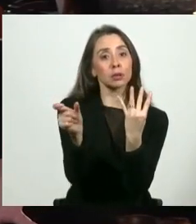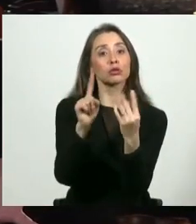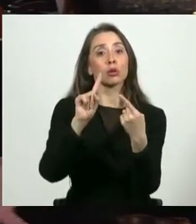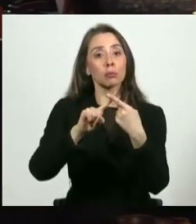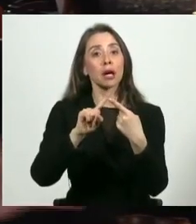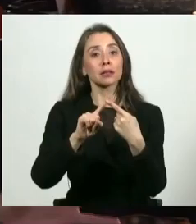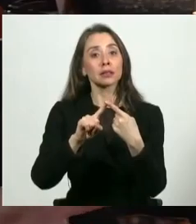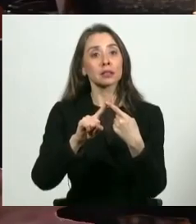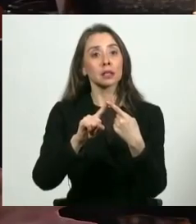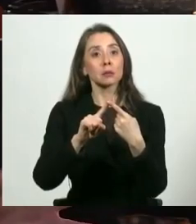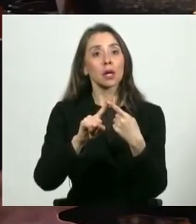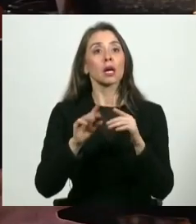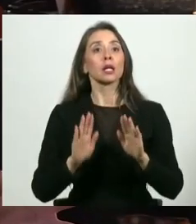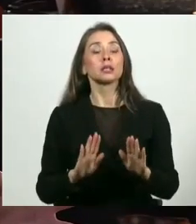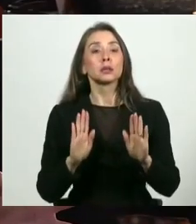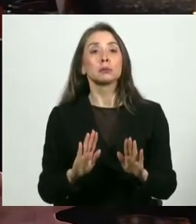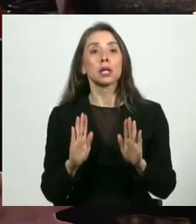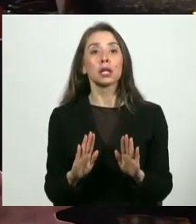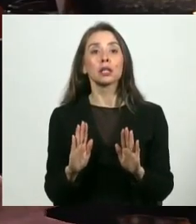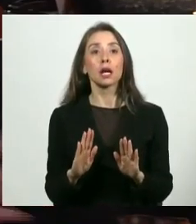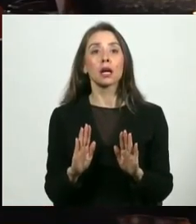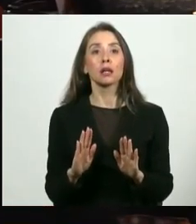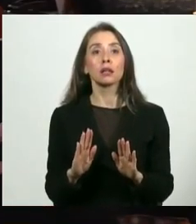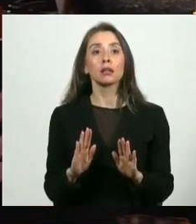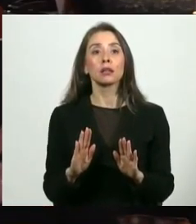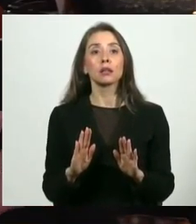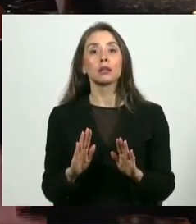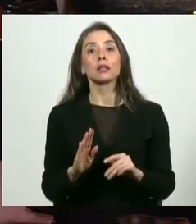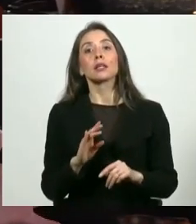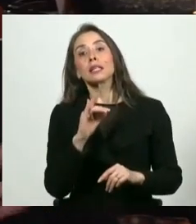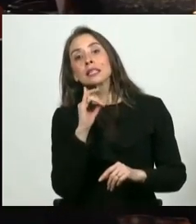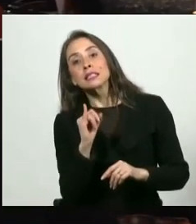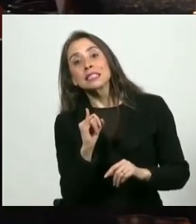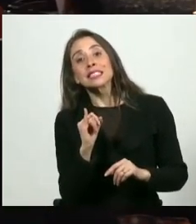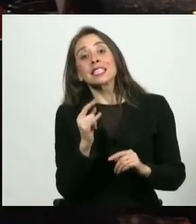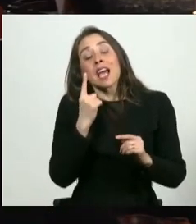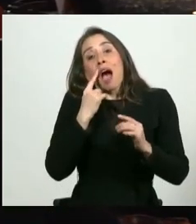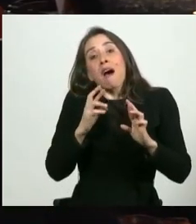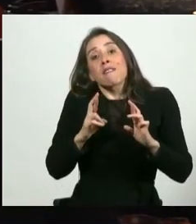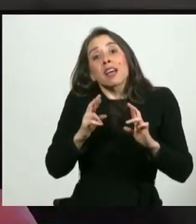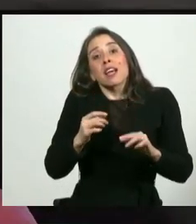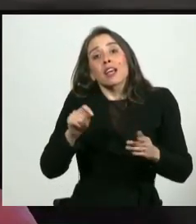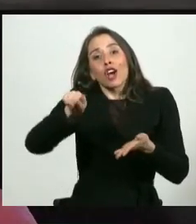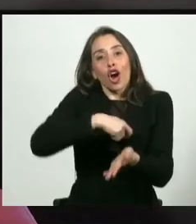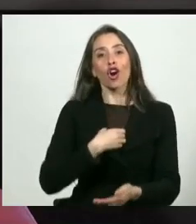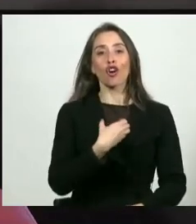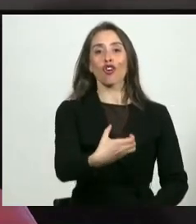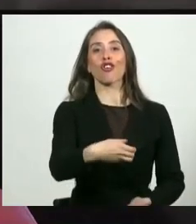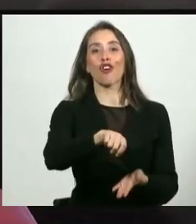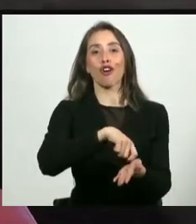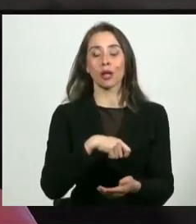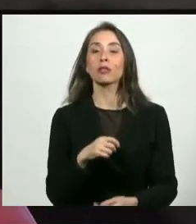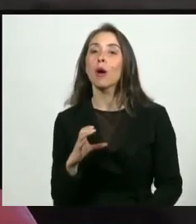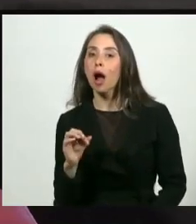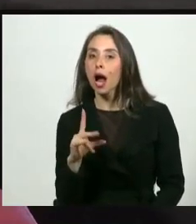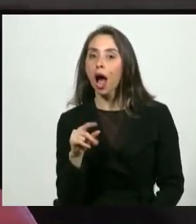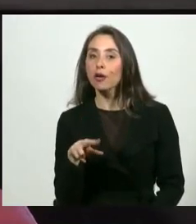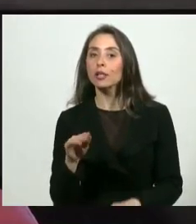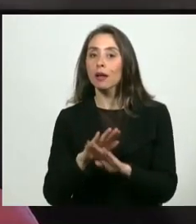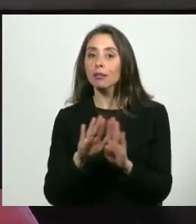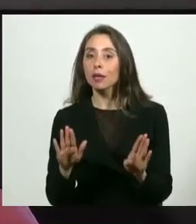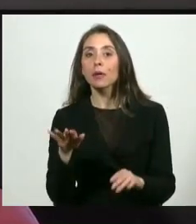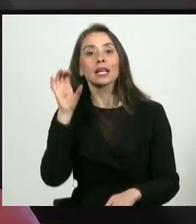participantes que están esperando si es que en algún momento alguien los va a contratar. Gracias. Carolina, para terminar,